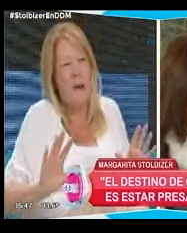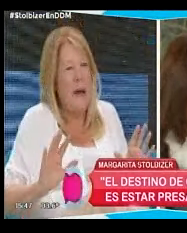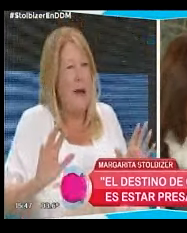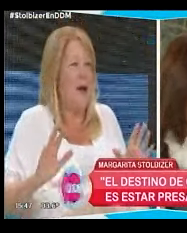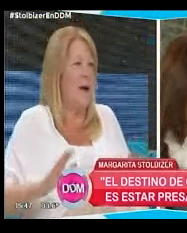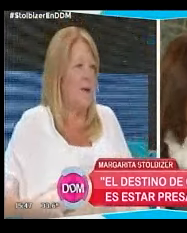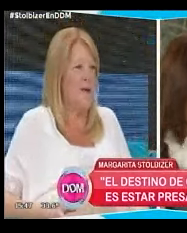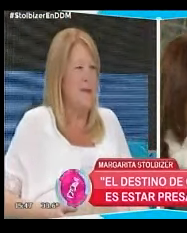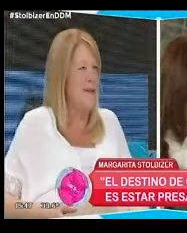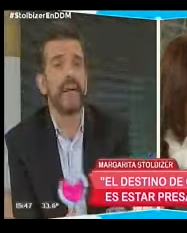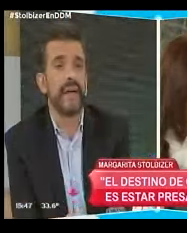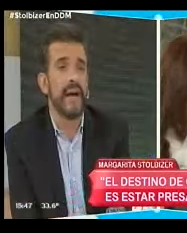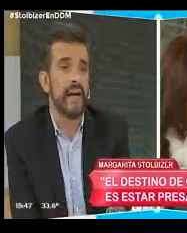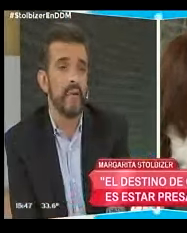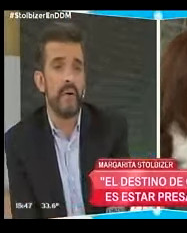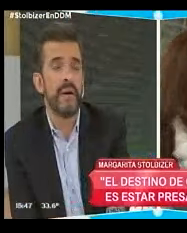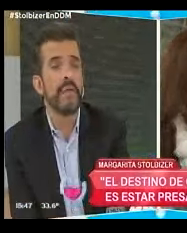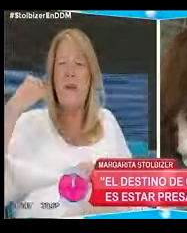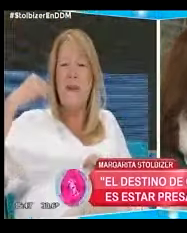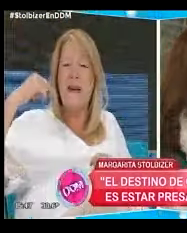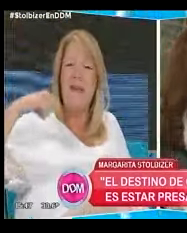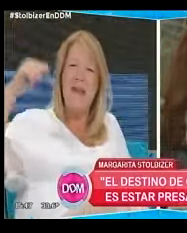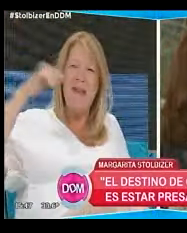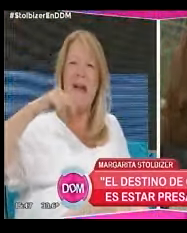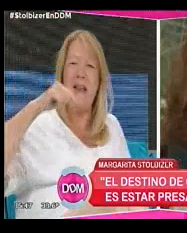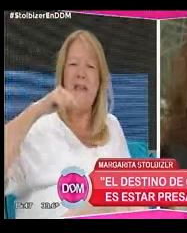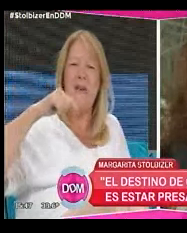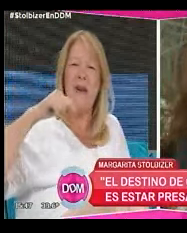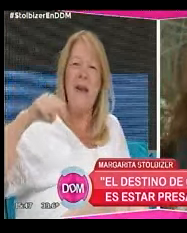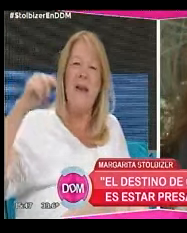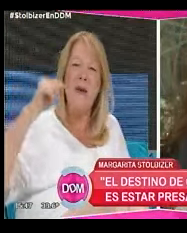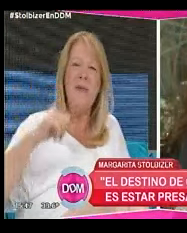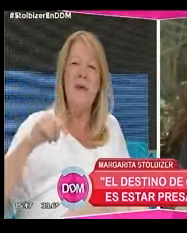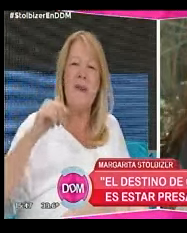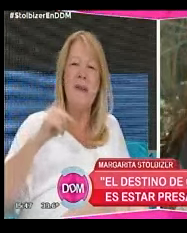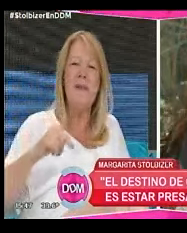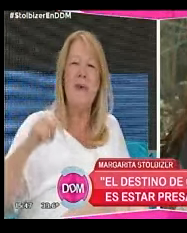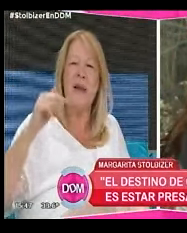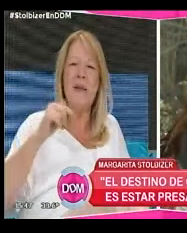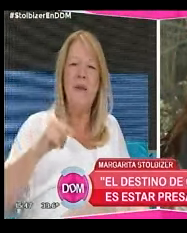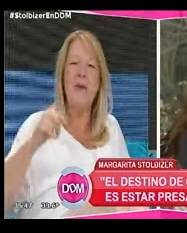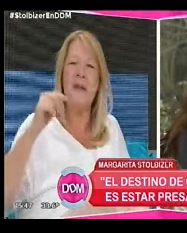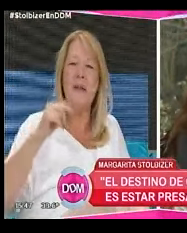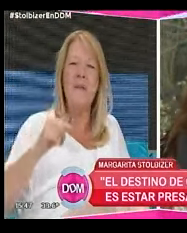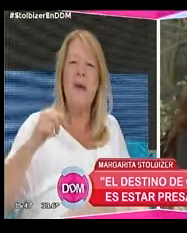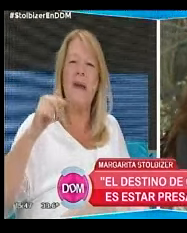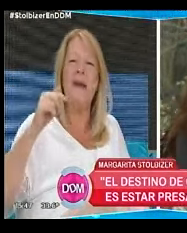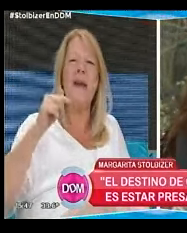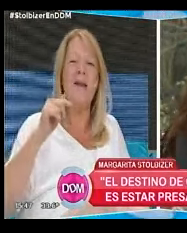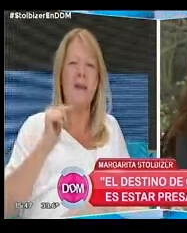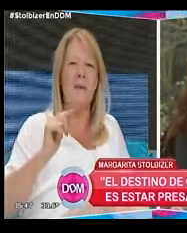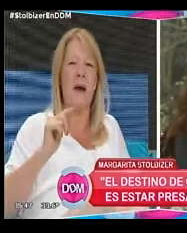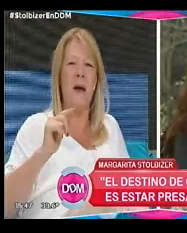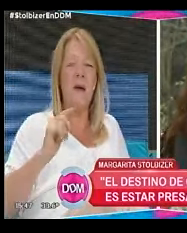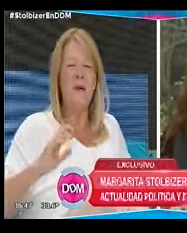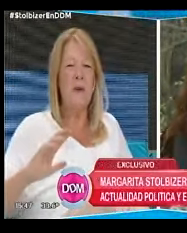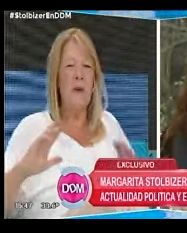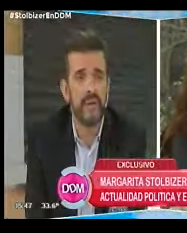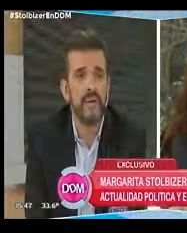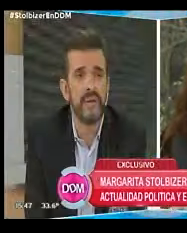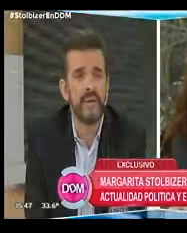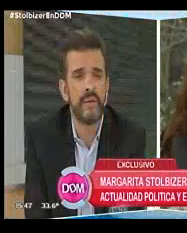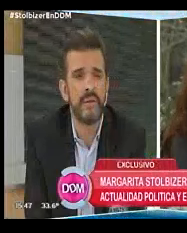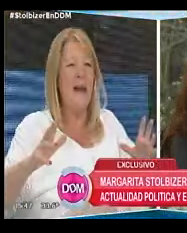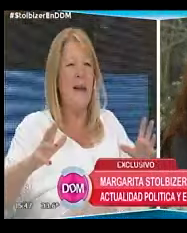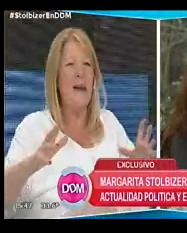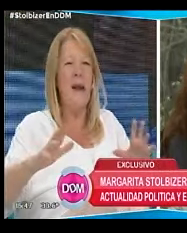no. Es la primera vez que gobierna. Lo más importante de esta elección es que justamente es una elección de tipo legislativa. Estamos de donde lo